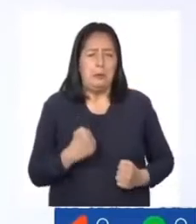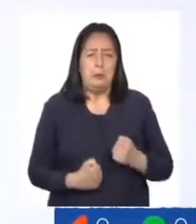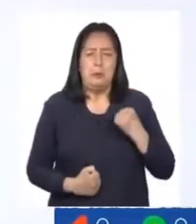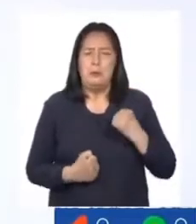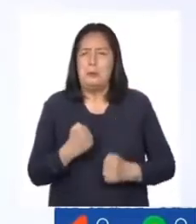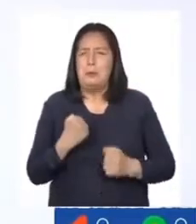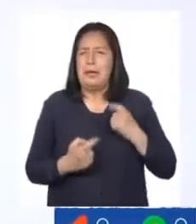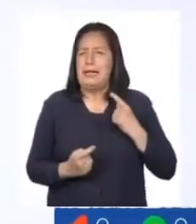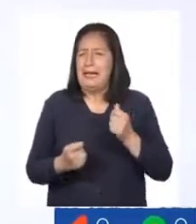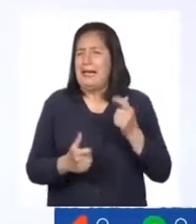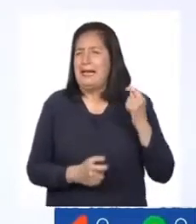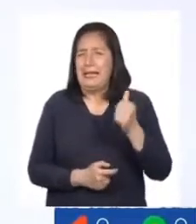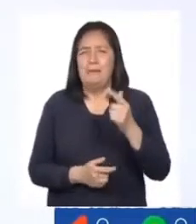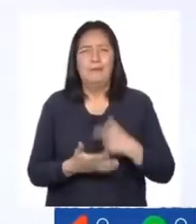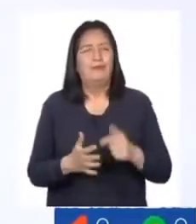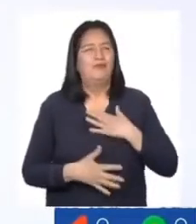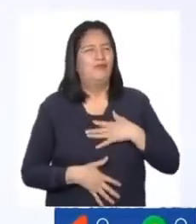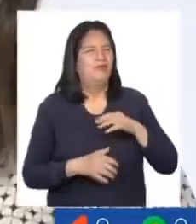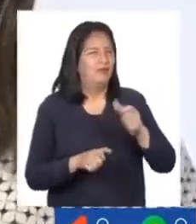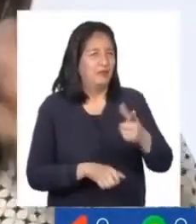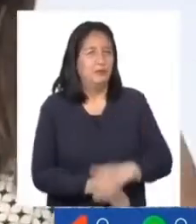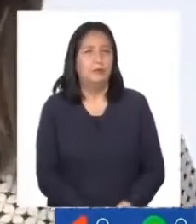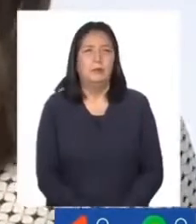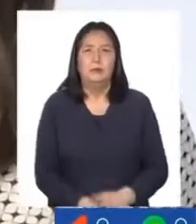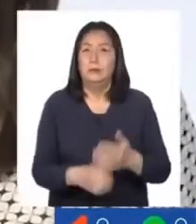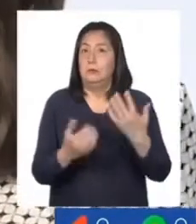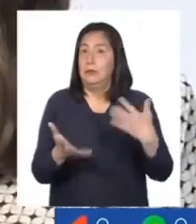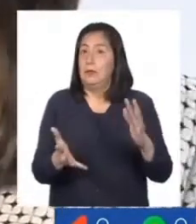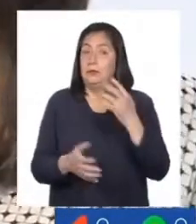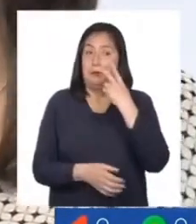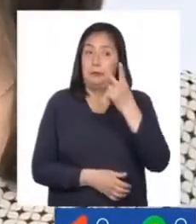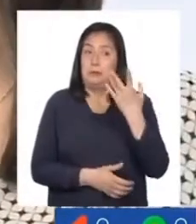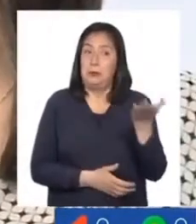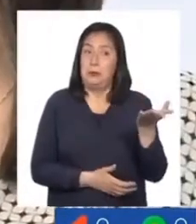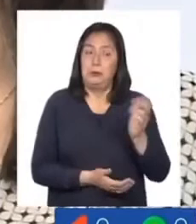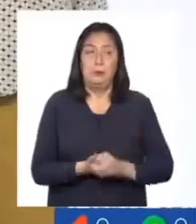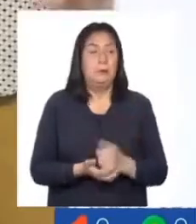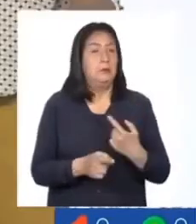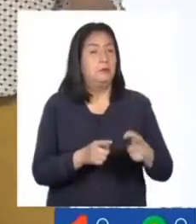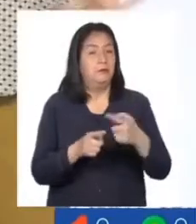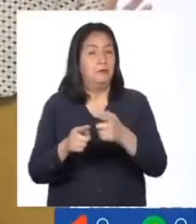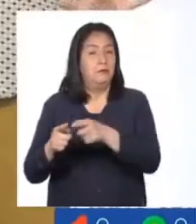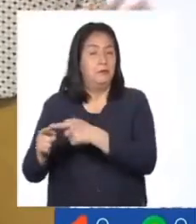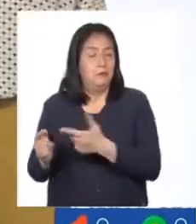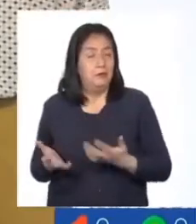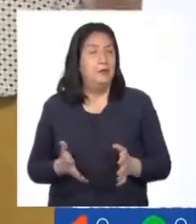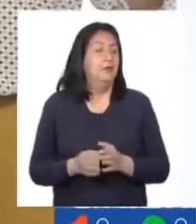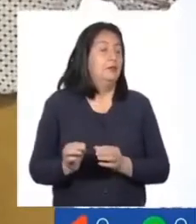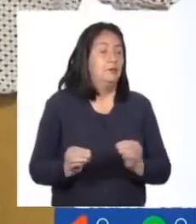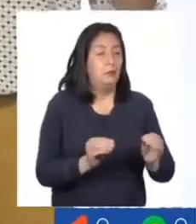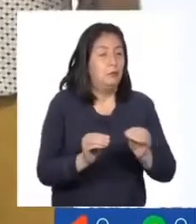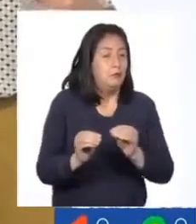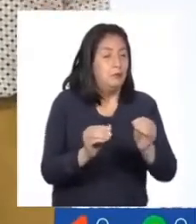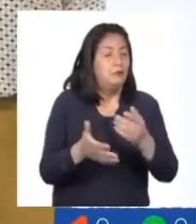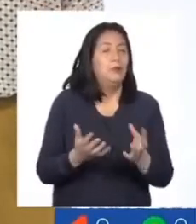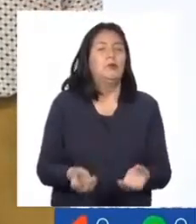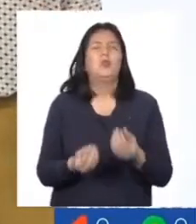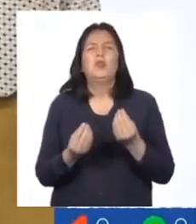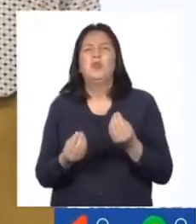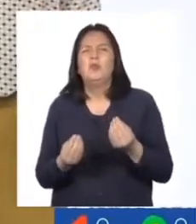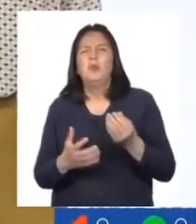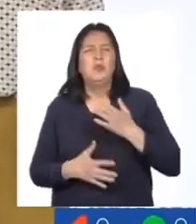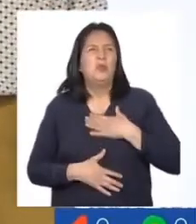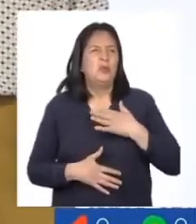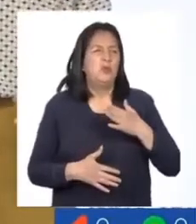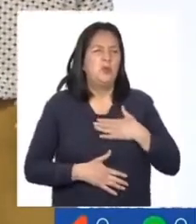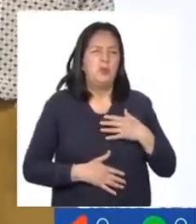velocidad y nos divertimos muchísimo. Como hemos visto, la forma que tenemos de interactuar en el espacio total es a través de nuestro